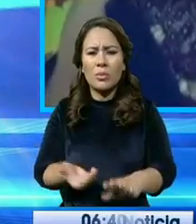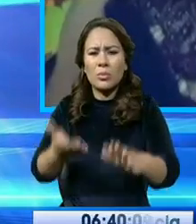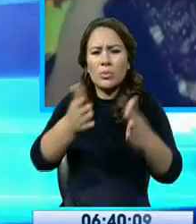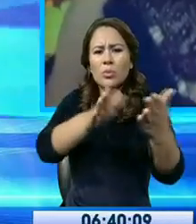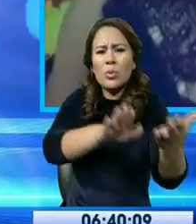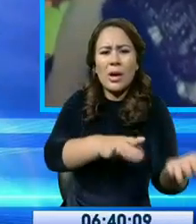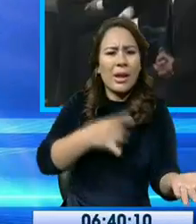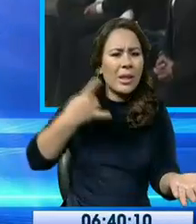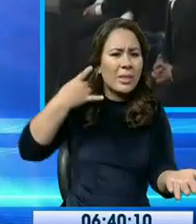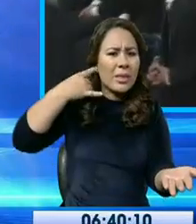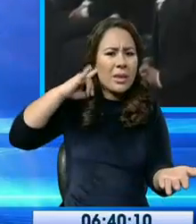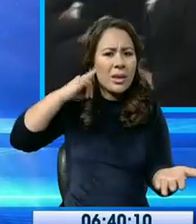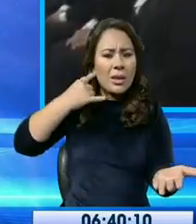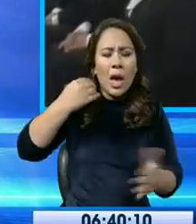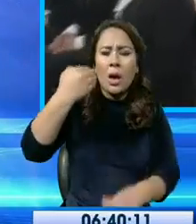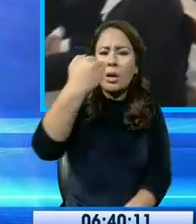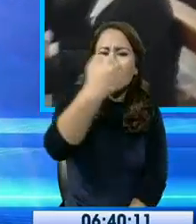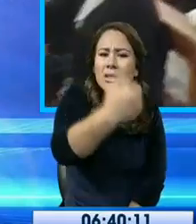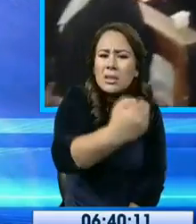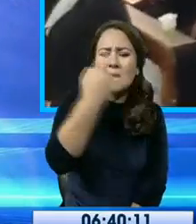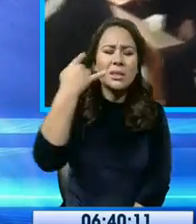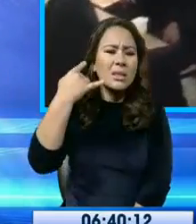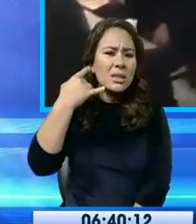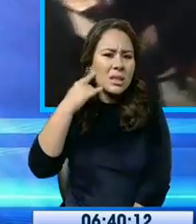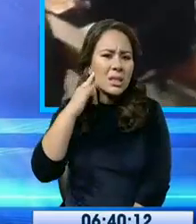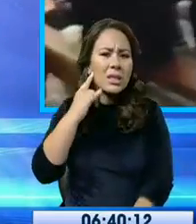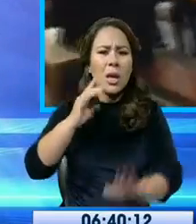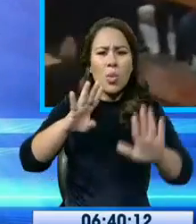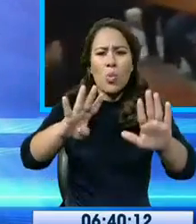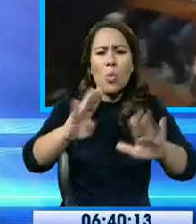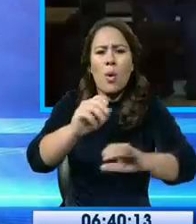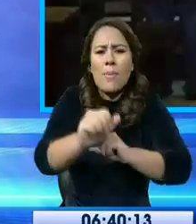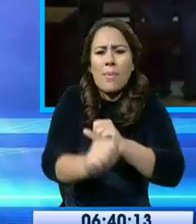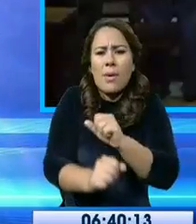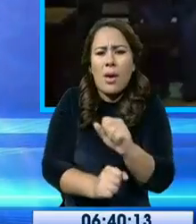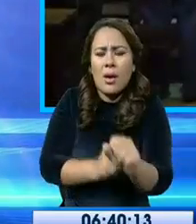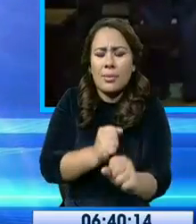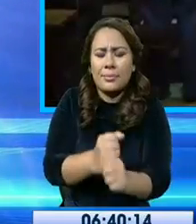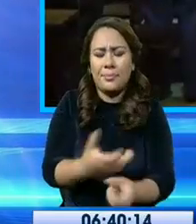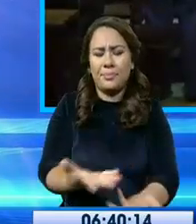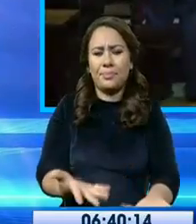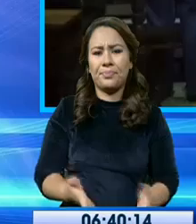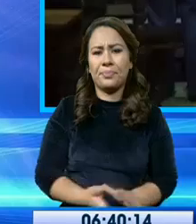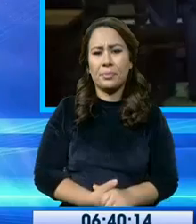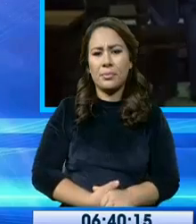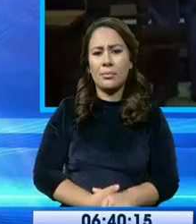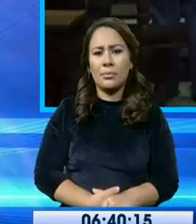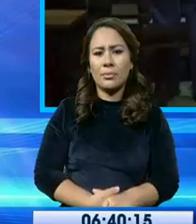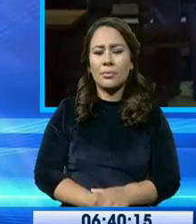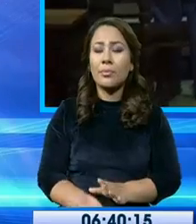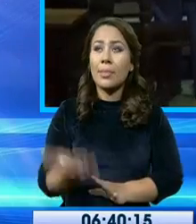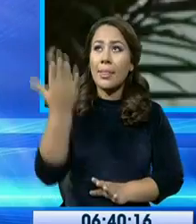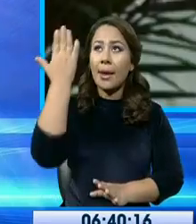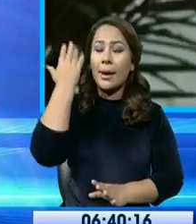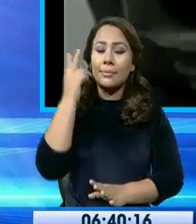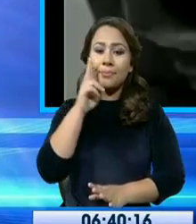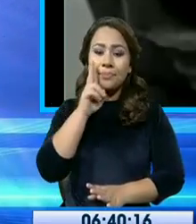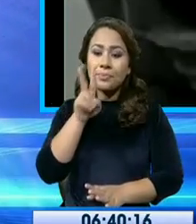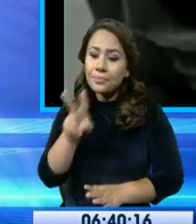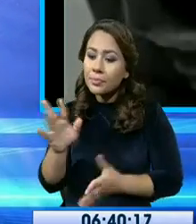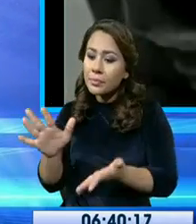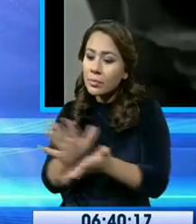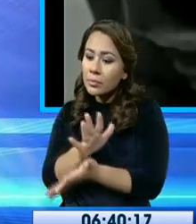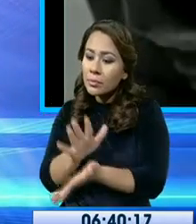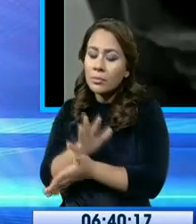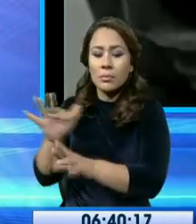una menor, a una pequeña criatura de apenas 9 años de edad, que la última vez que fue vista fue saliendo de su